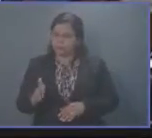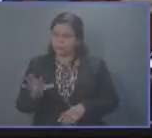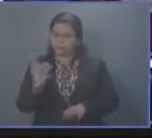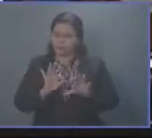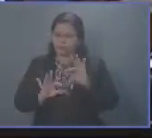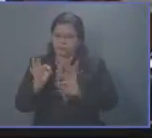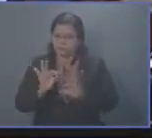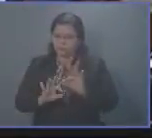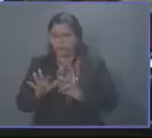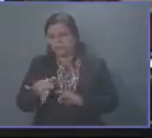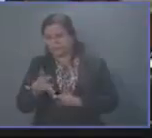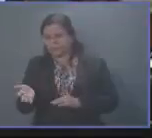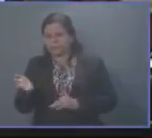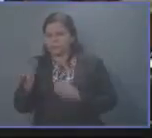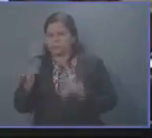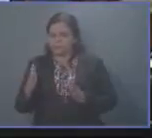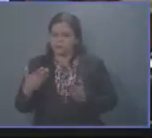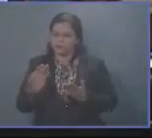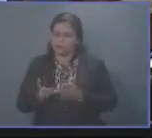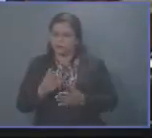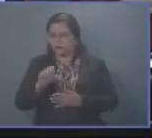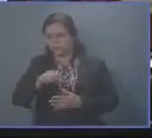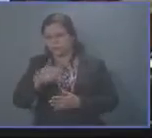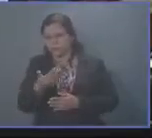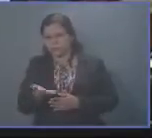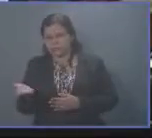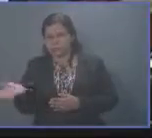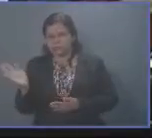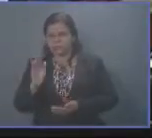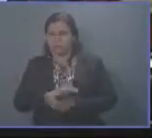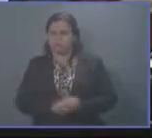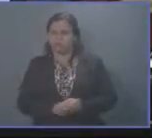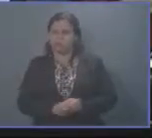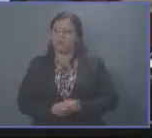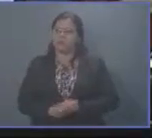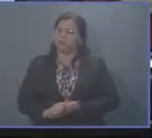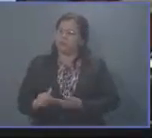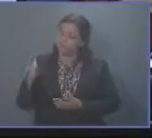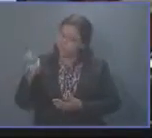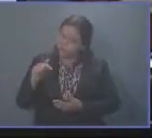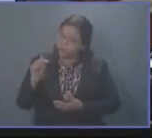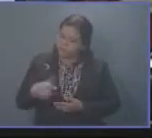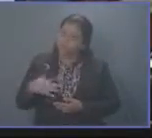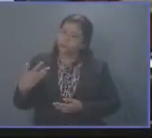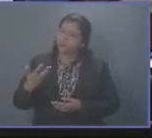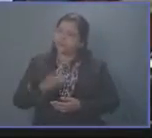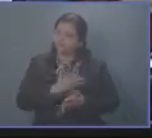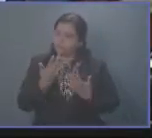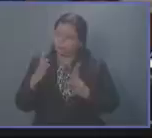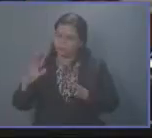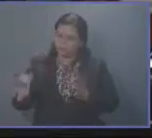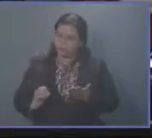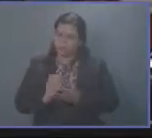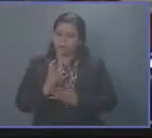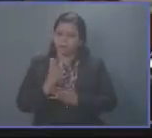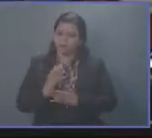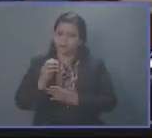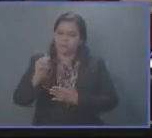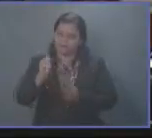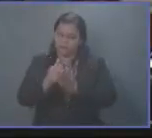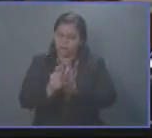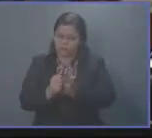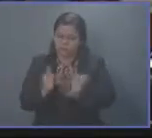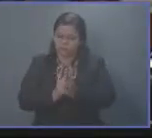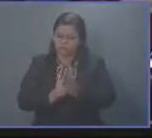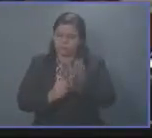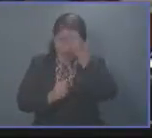algunas veces se otorgan otros tipos de créditos. Y es por ello que se incluye un nuevo artículo, regulando que